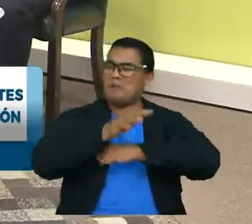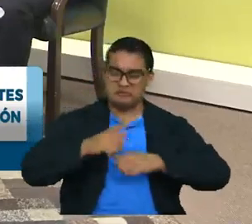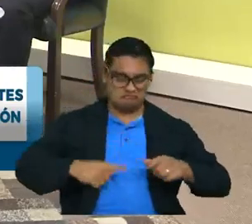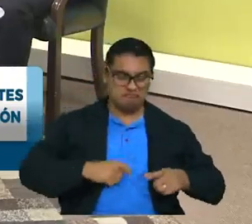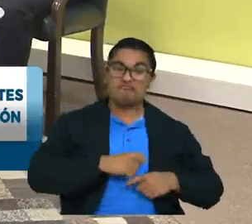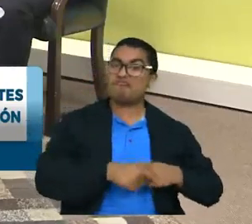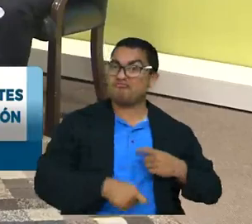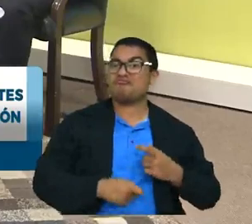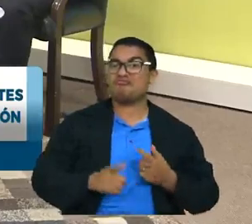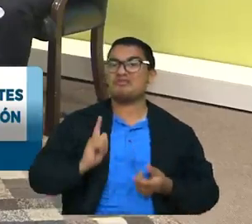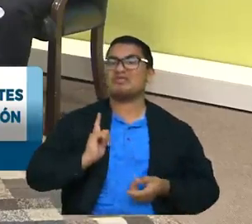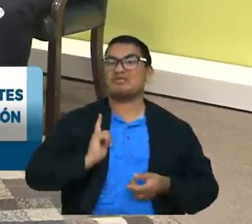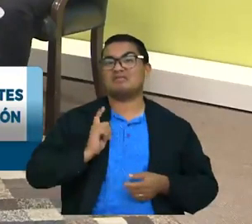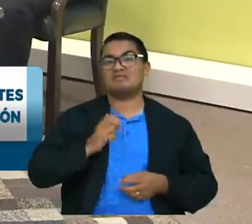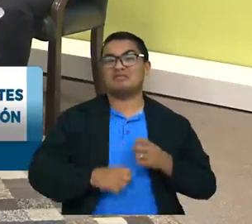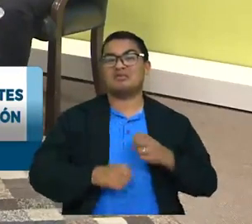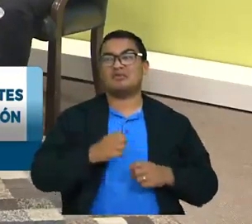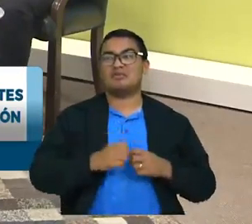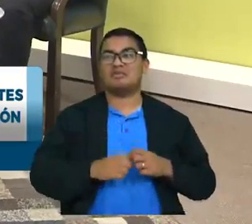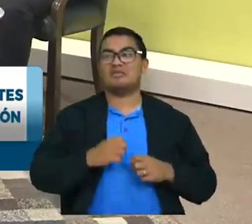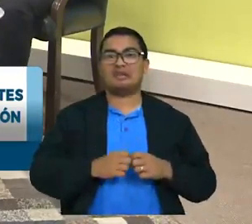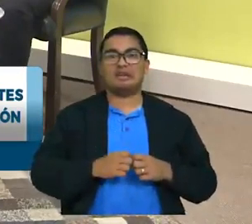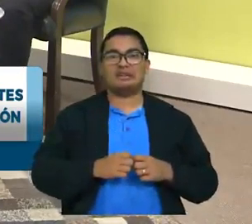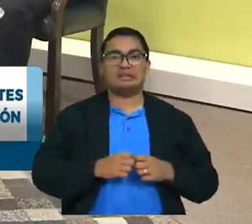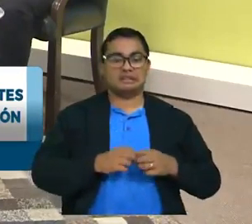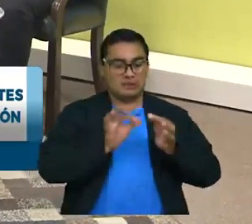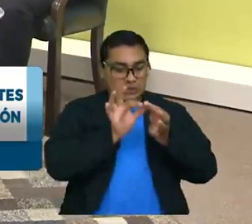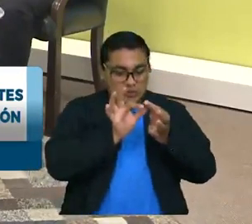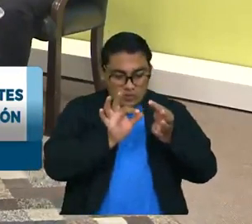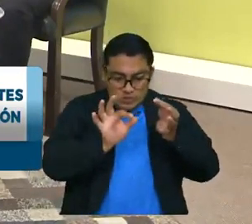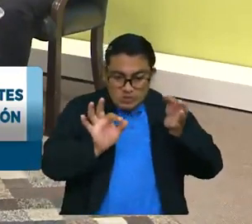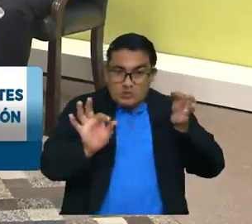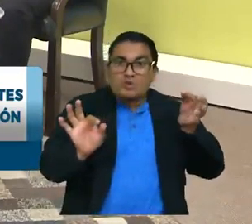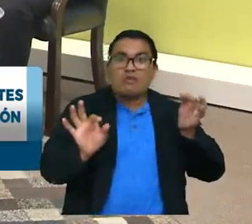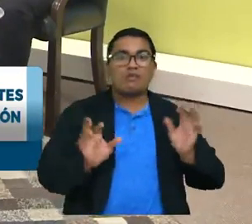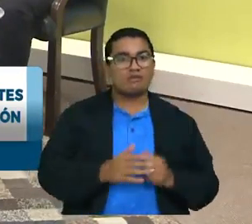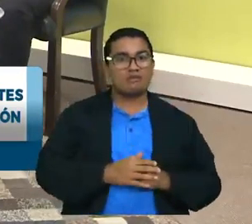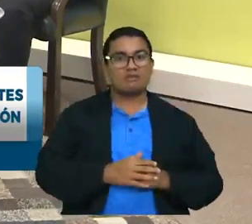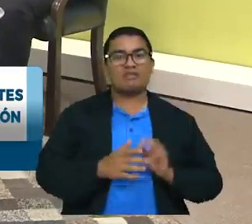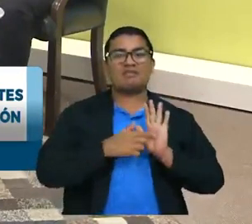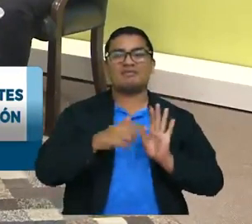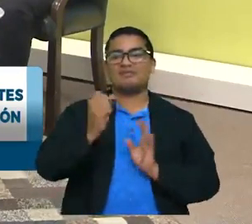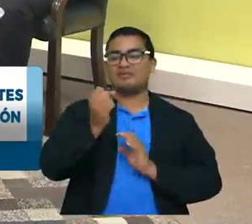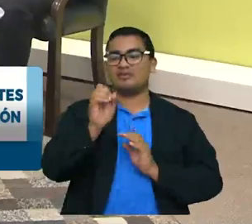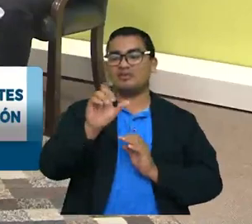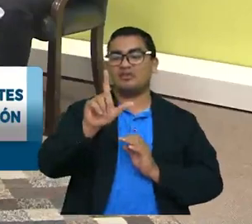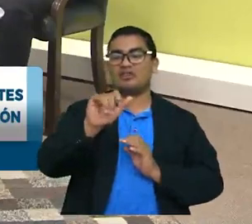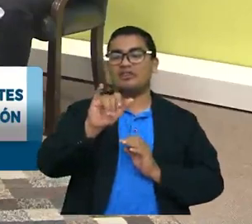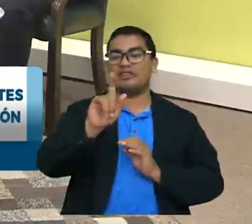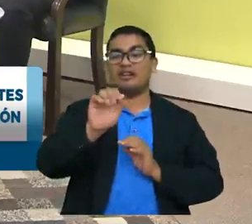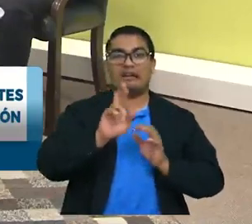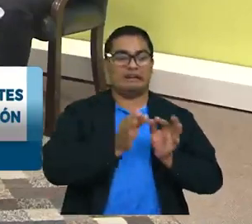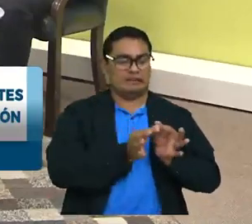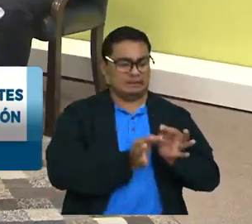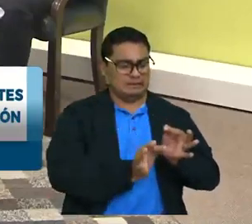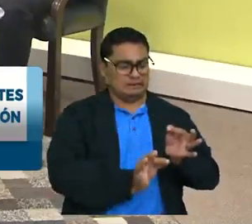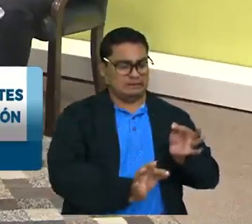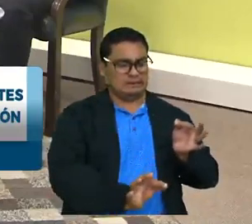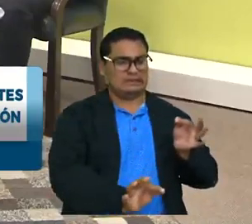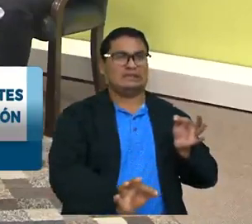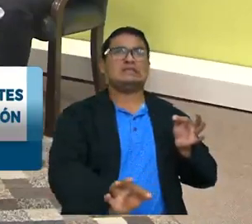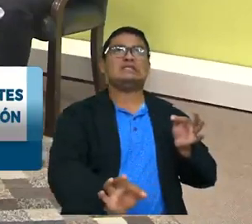El problema de estos son que son parásitos muy grandes. Por ejemplo, la solitaria, ¿no? Correcto, la solitaria. Entonces, son parásitos muy grandes y